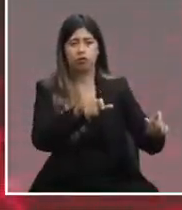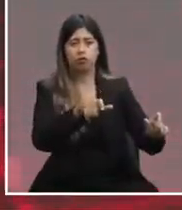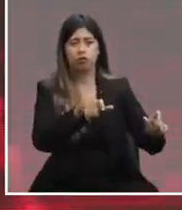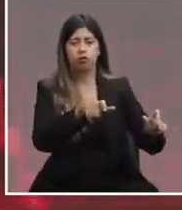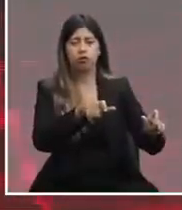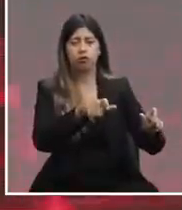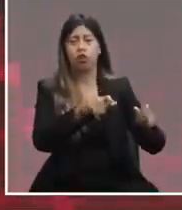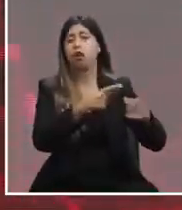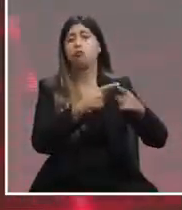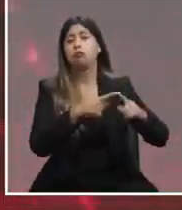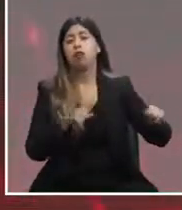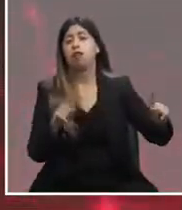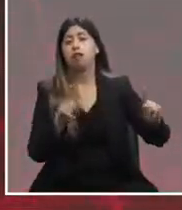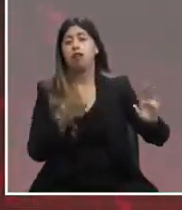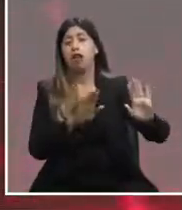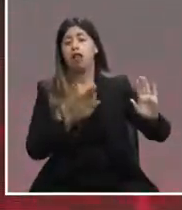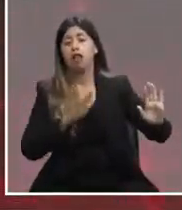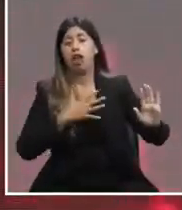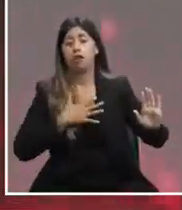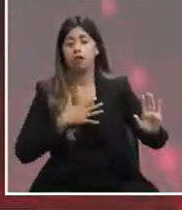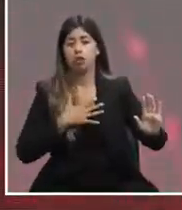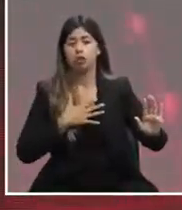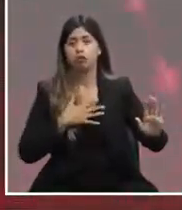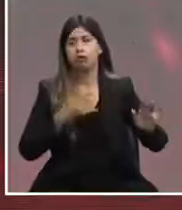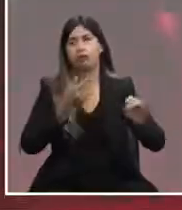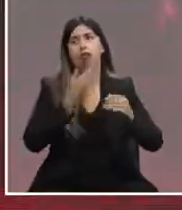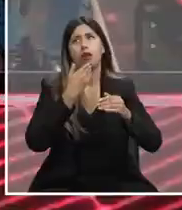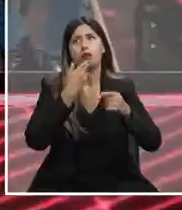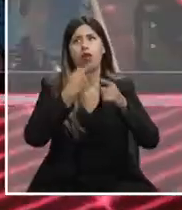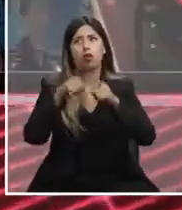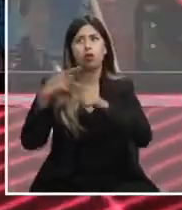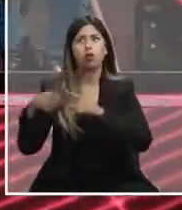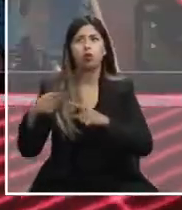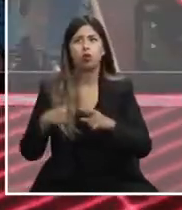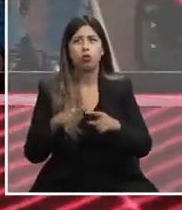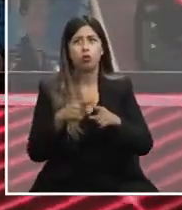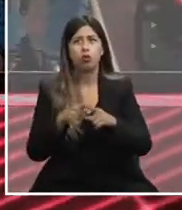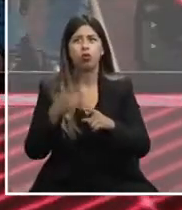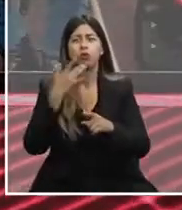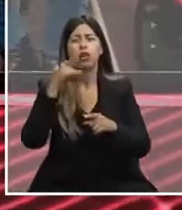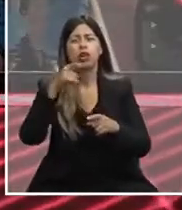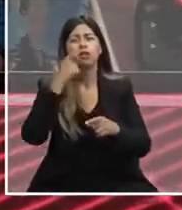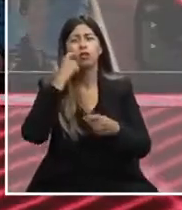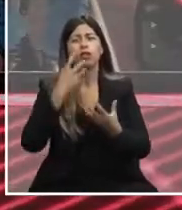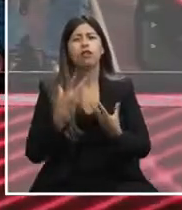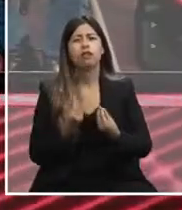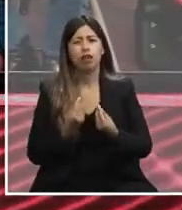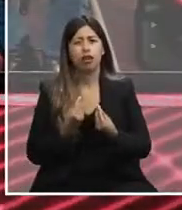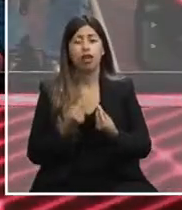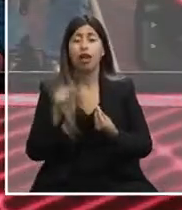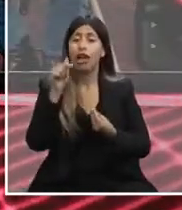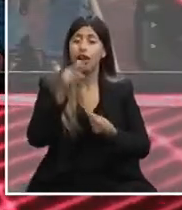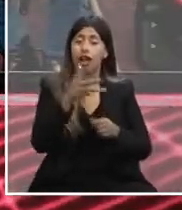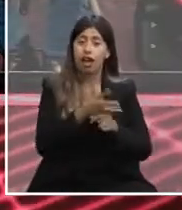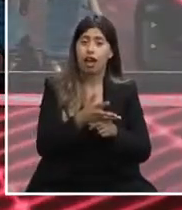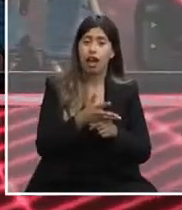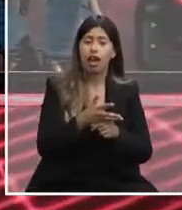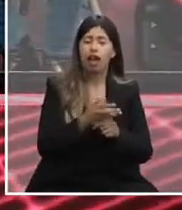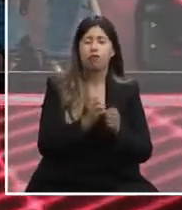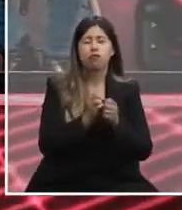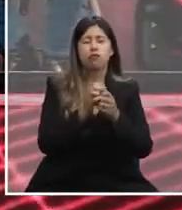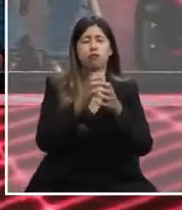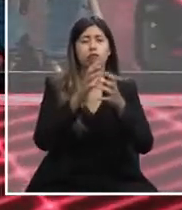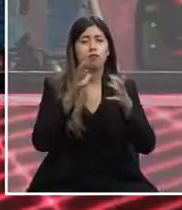disentir con respecto a mí en ese punto, ¿no? Y tantos otros? ¿Por qué hacer de eso un motivo de temor? Y ahí tenemos una plataforma gigantesca